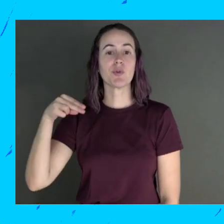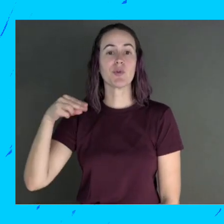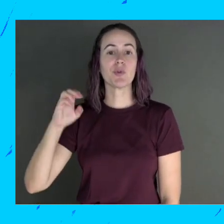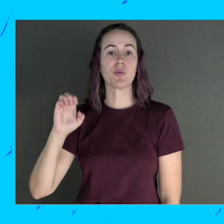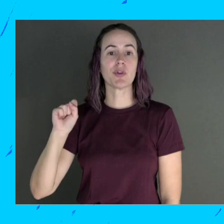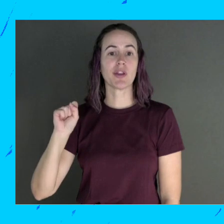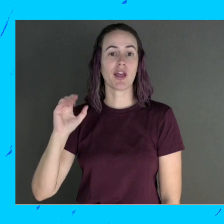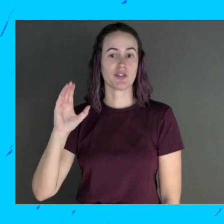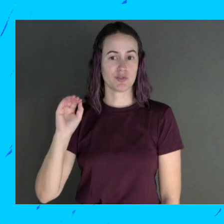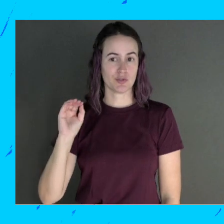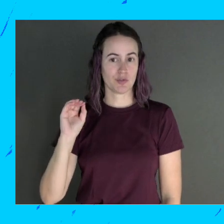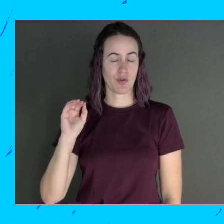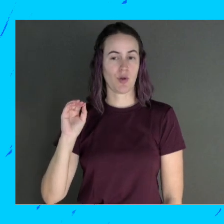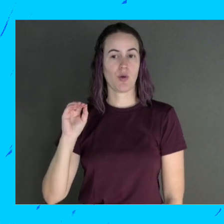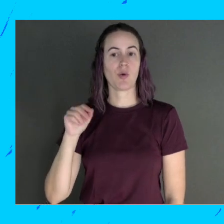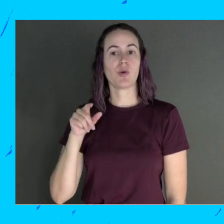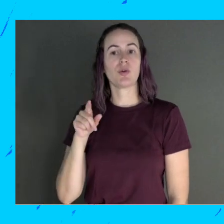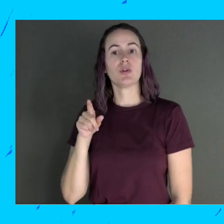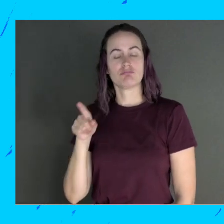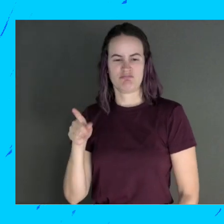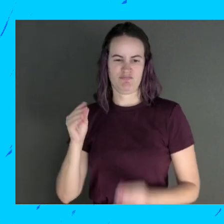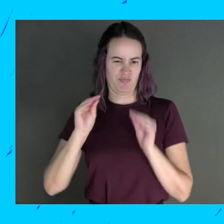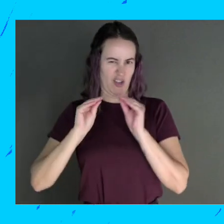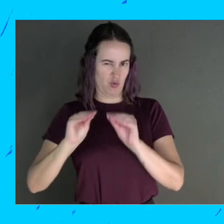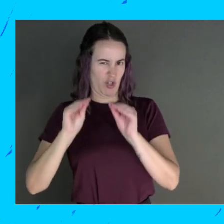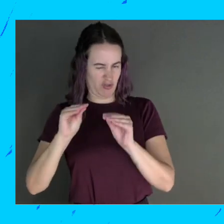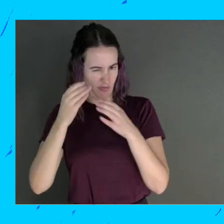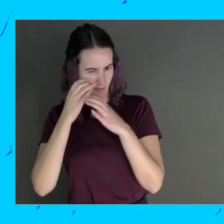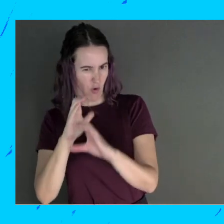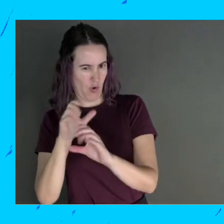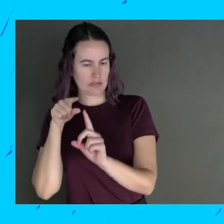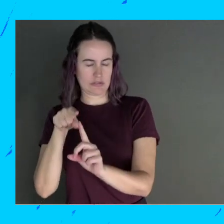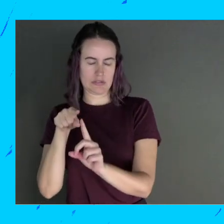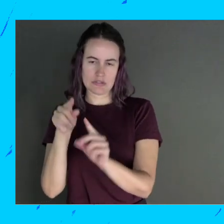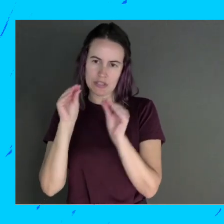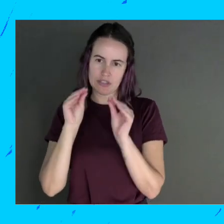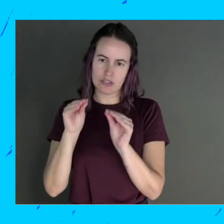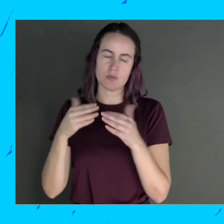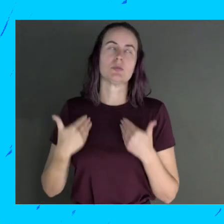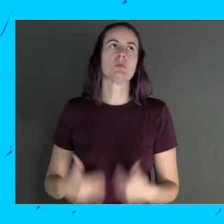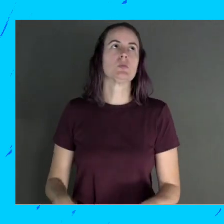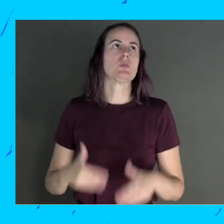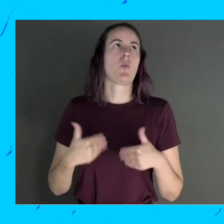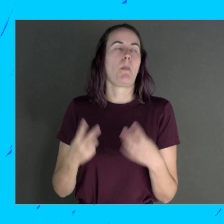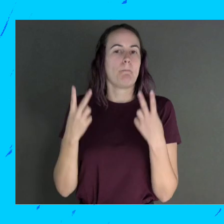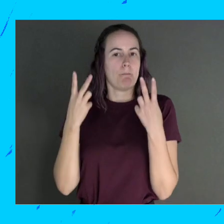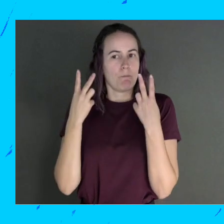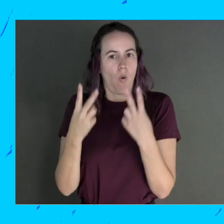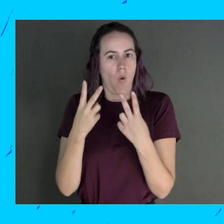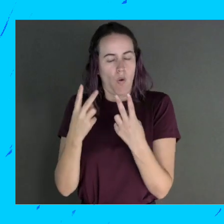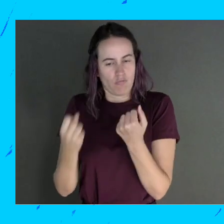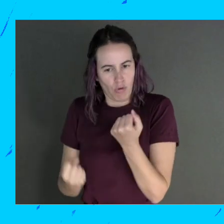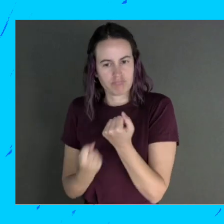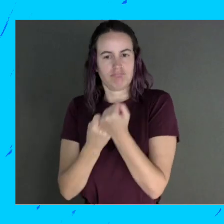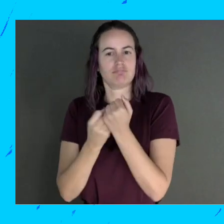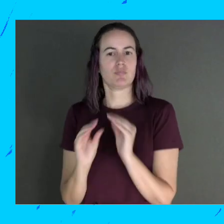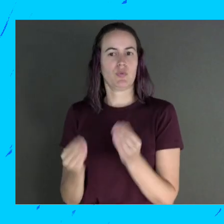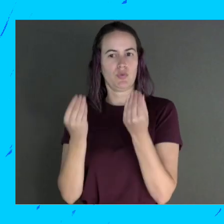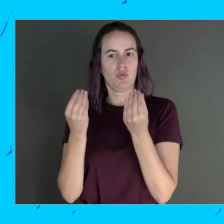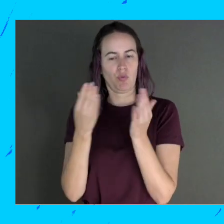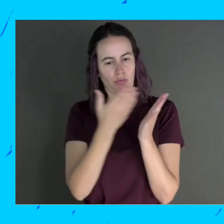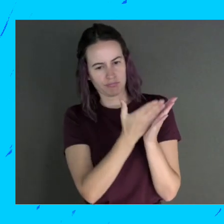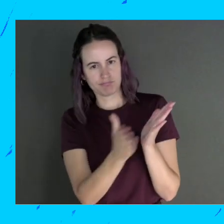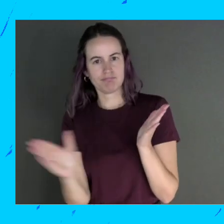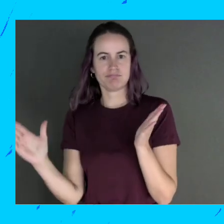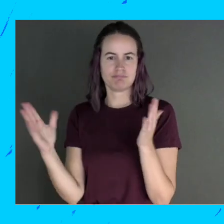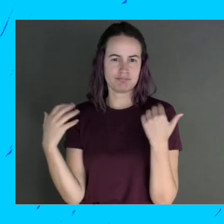bienestar de las jóvenes. Bueno, en UNESCO, nosotros consideramos que la educación es una parte crítica para apoyar la salud y bienestar